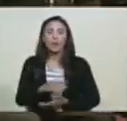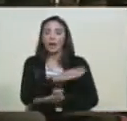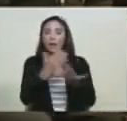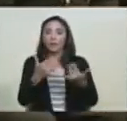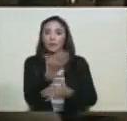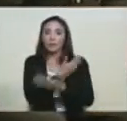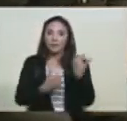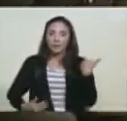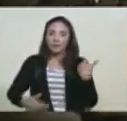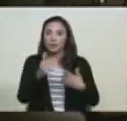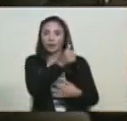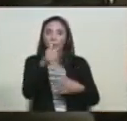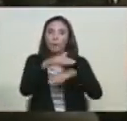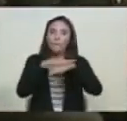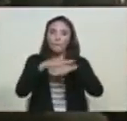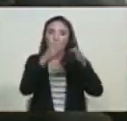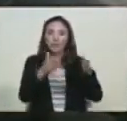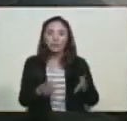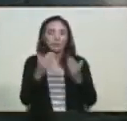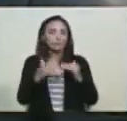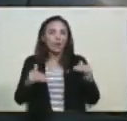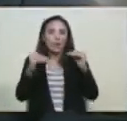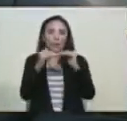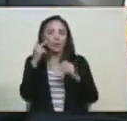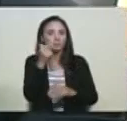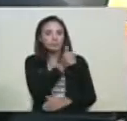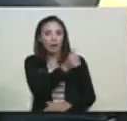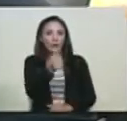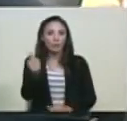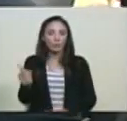poderes, ministros, ministras, igualmente.